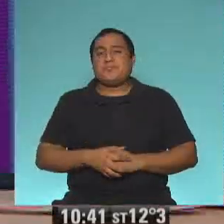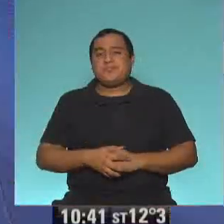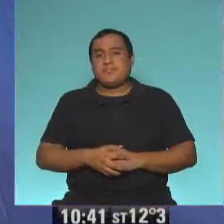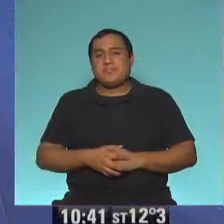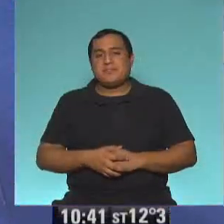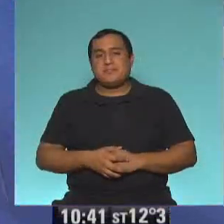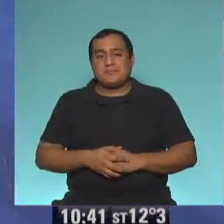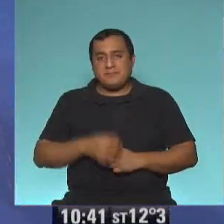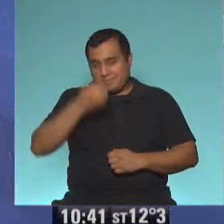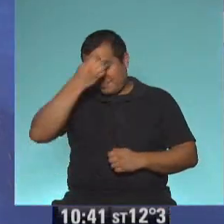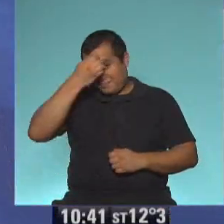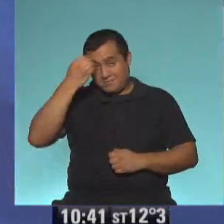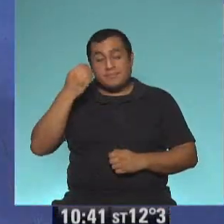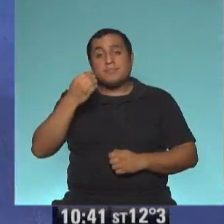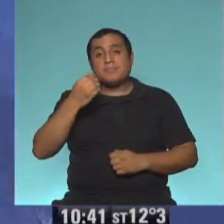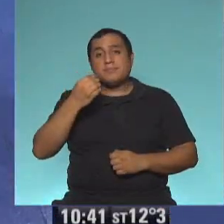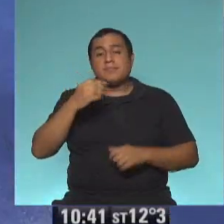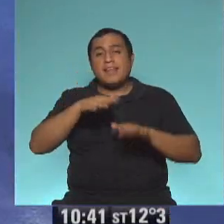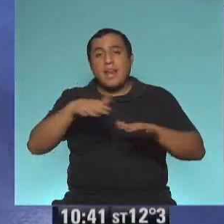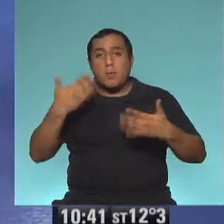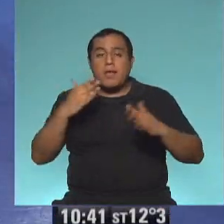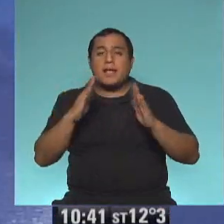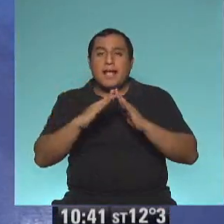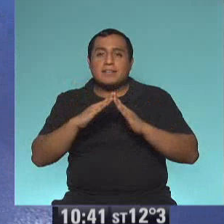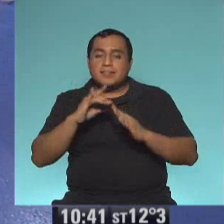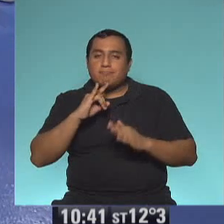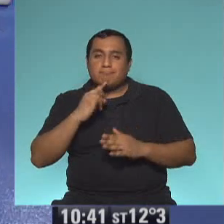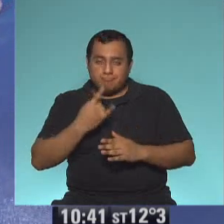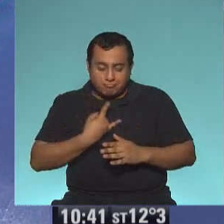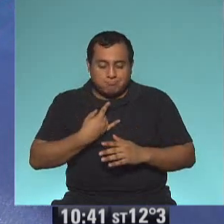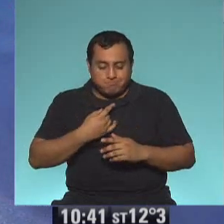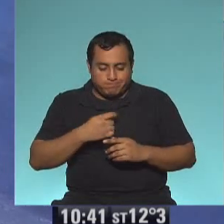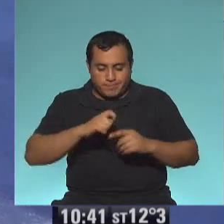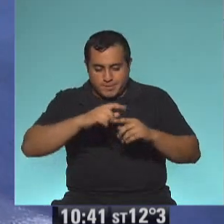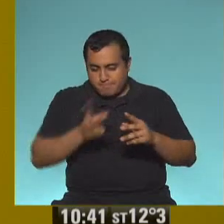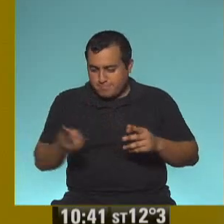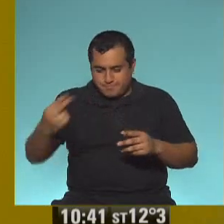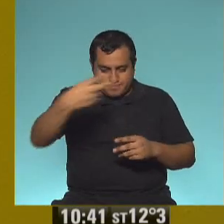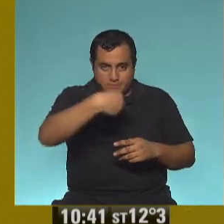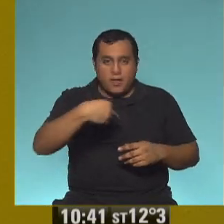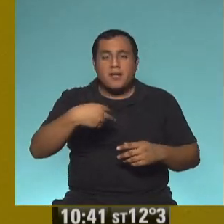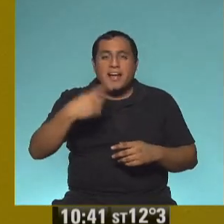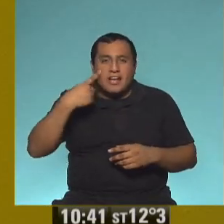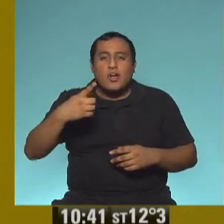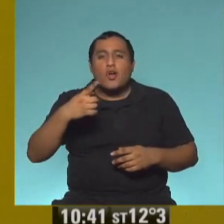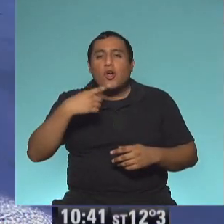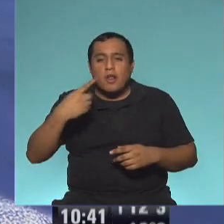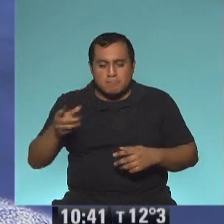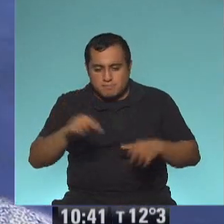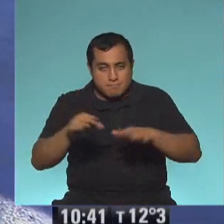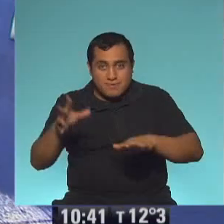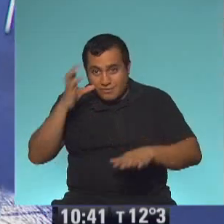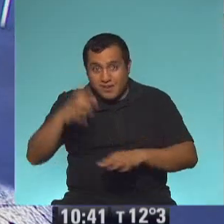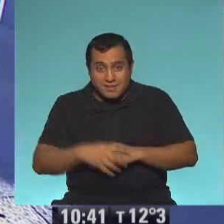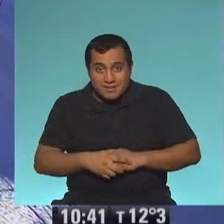Sí. Que pintamos de colores. Que usamos, que los chicos lo pueden hacer en sus casas. Exactamente. Que utilizamos las fichas de colores, sí, de papel. Bien,